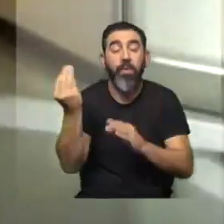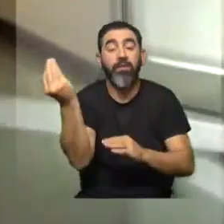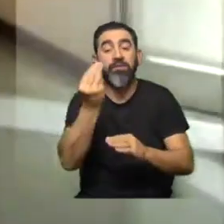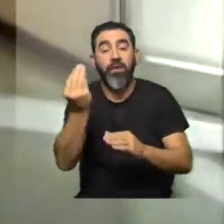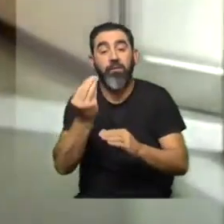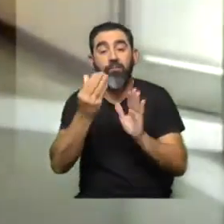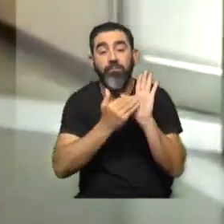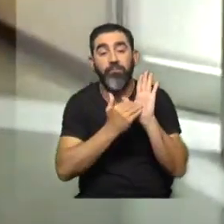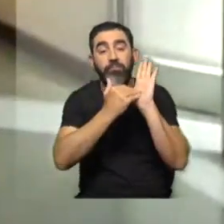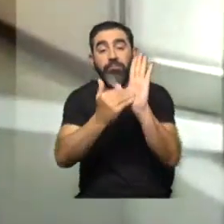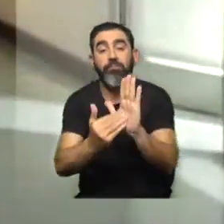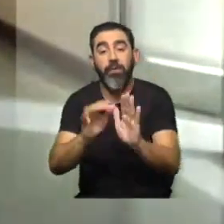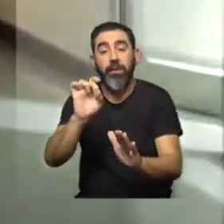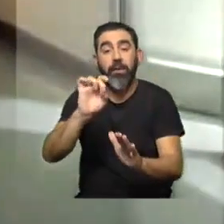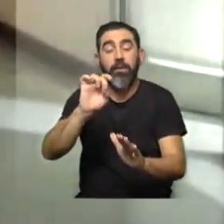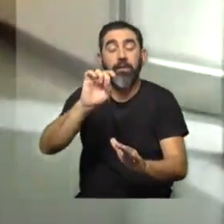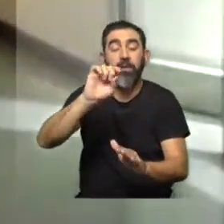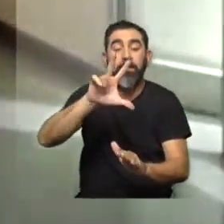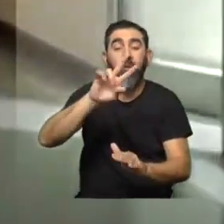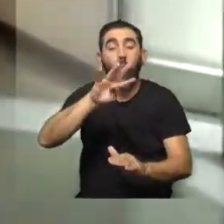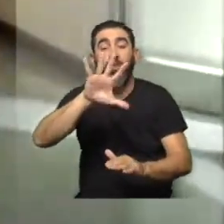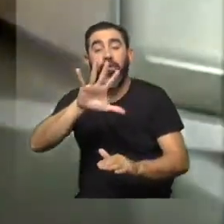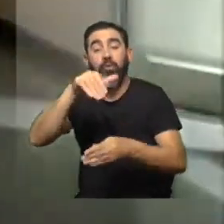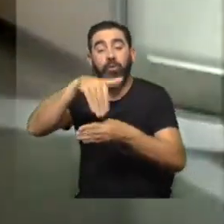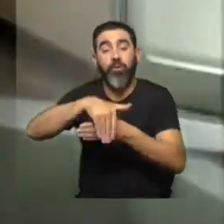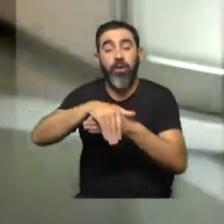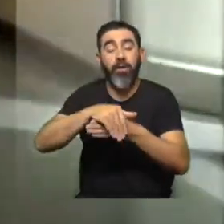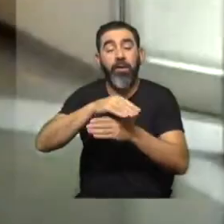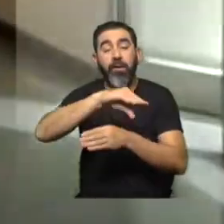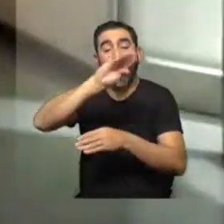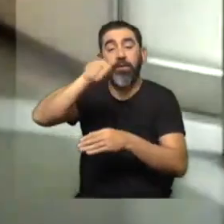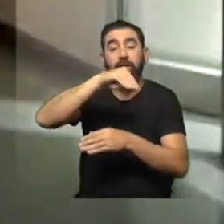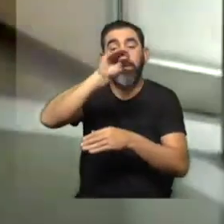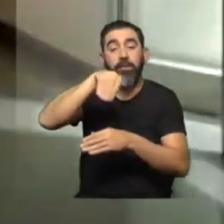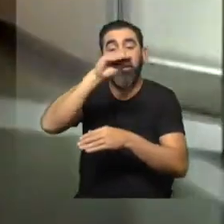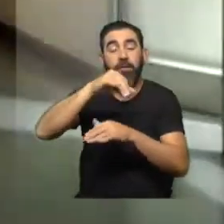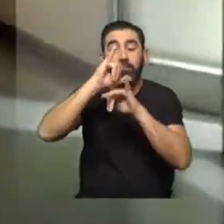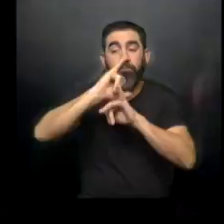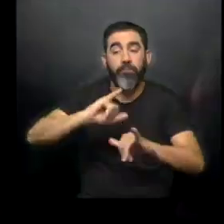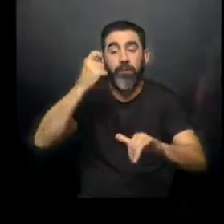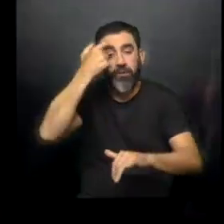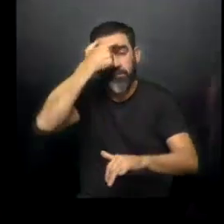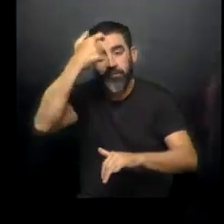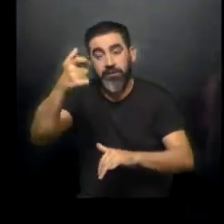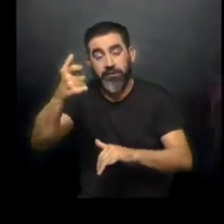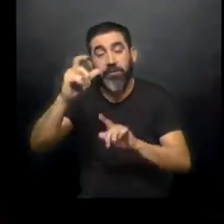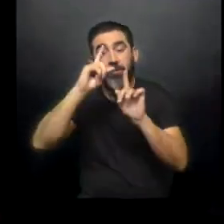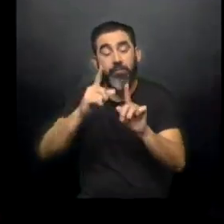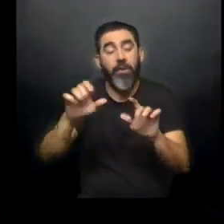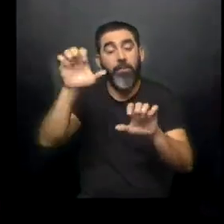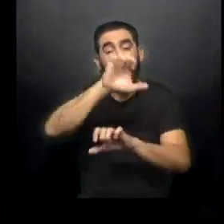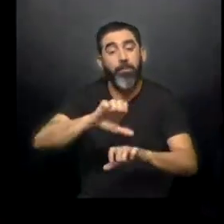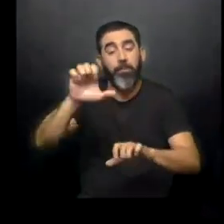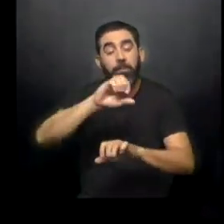para presentar a las 15:45 la obra de títeres creada especialmente para divulgar ciencia junto a la compañía